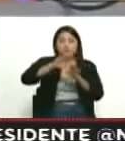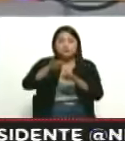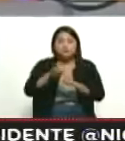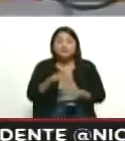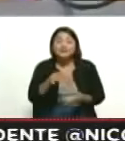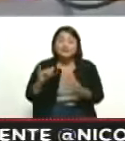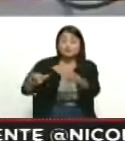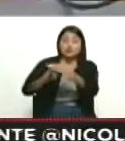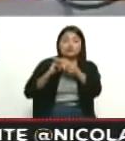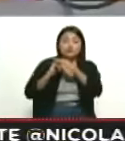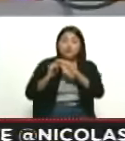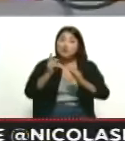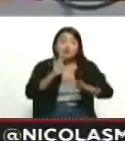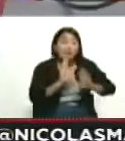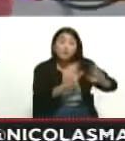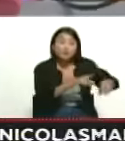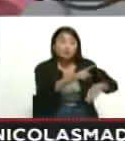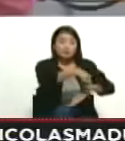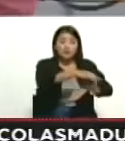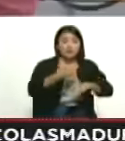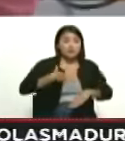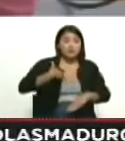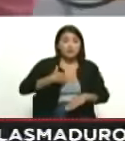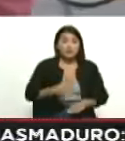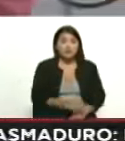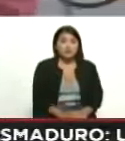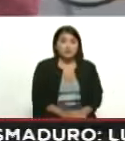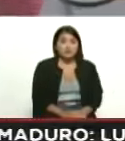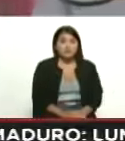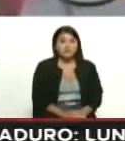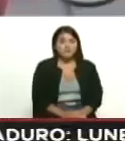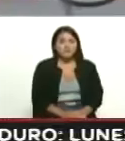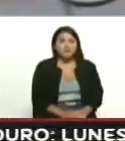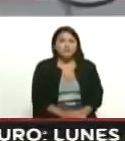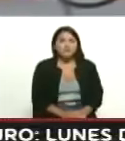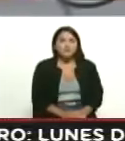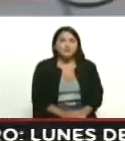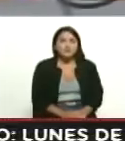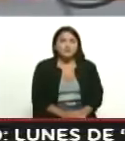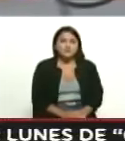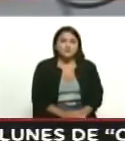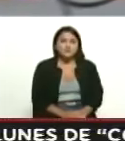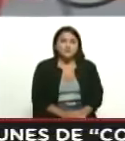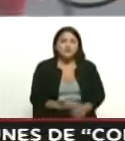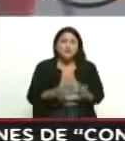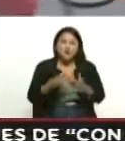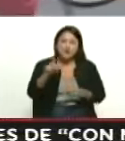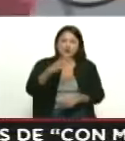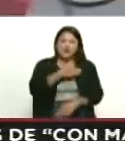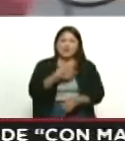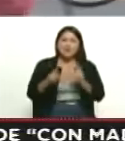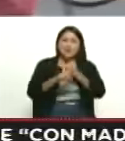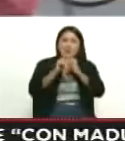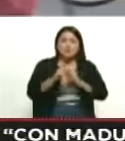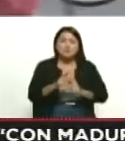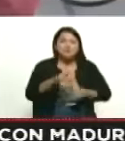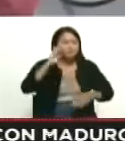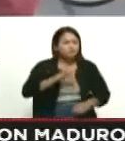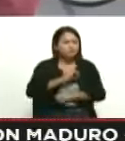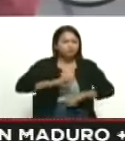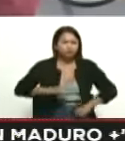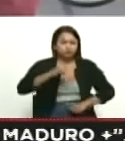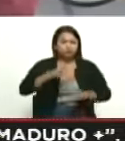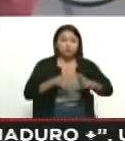Inglaterra, no apoyó a Argentina, y éramos firmantes del TIAR. Bueno, eso es lo que ellos querían, tropas que vinieran